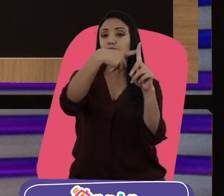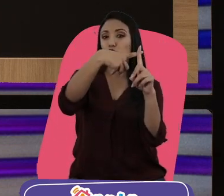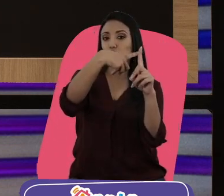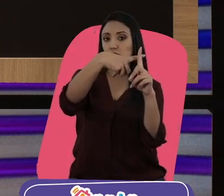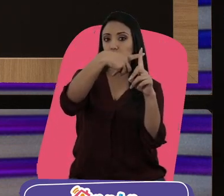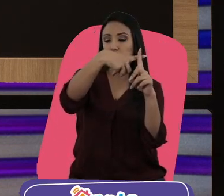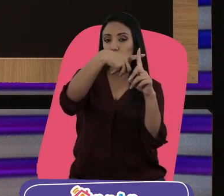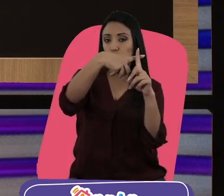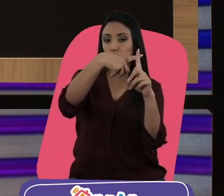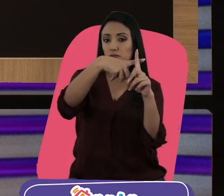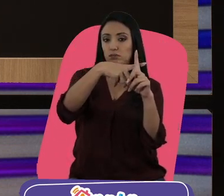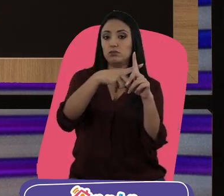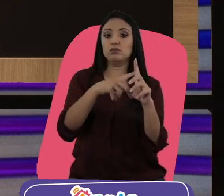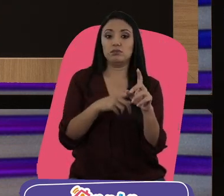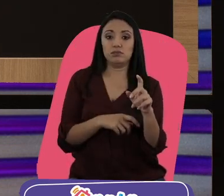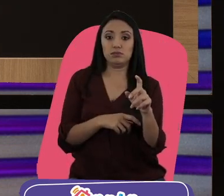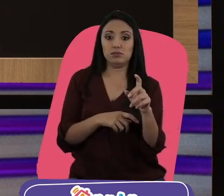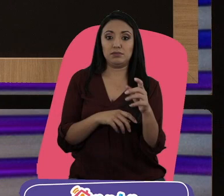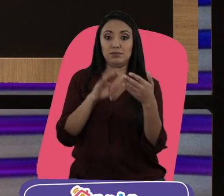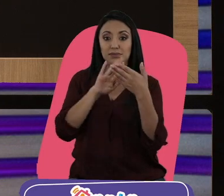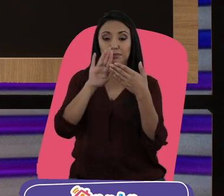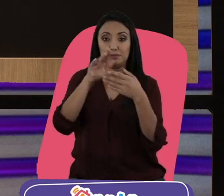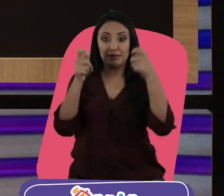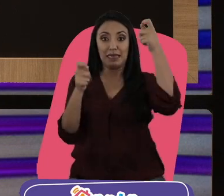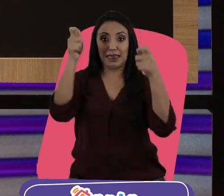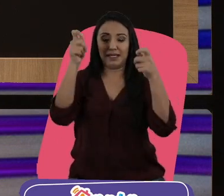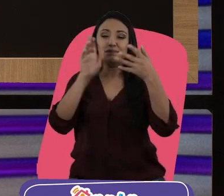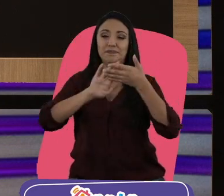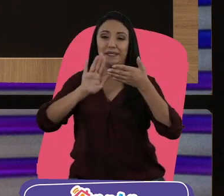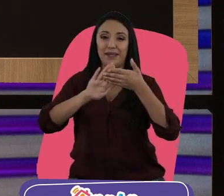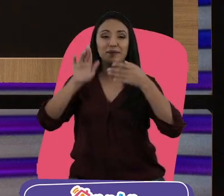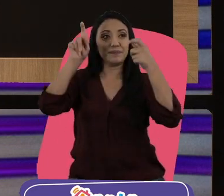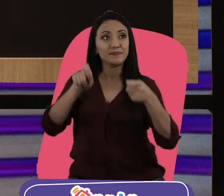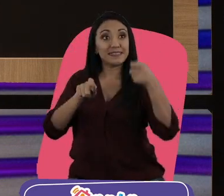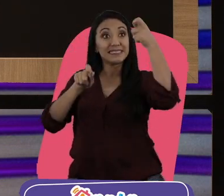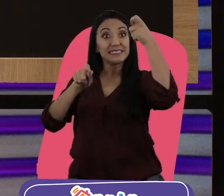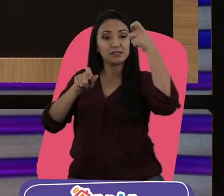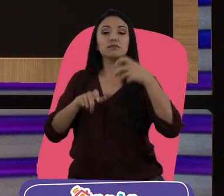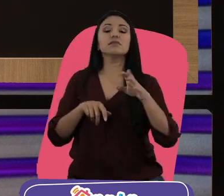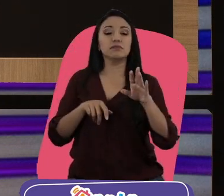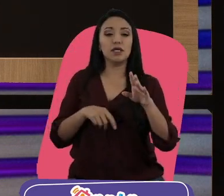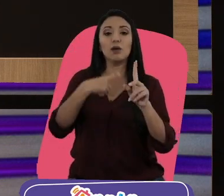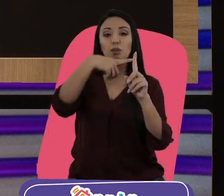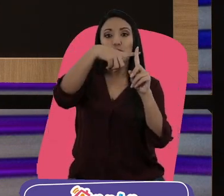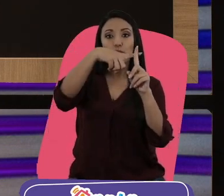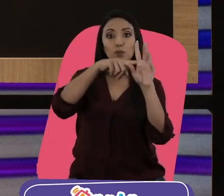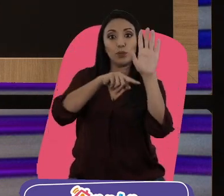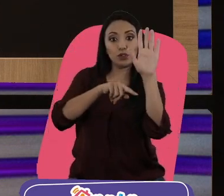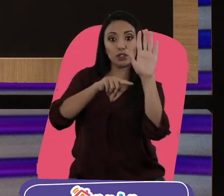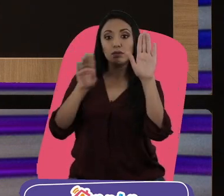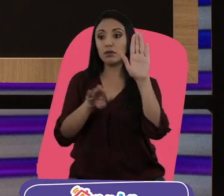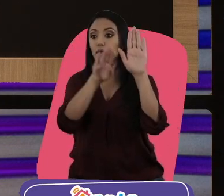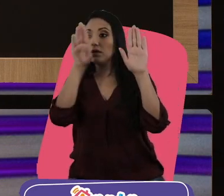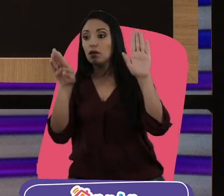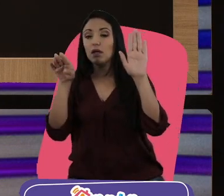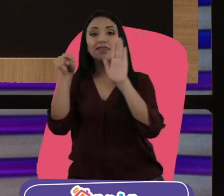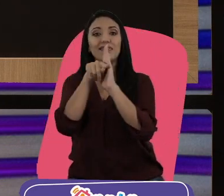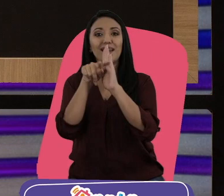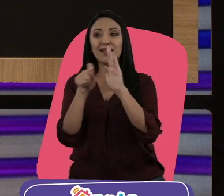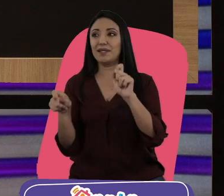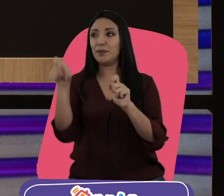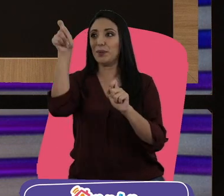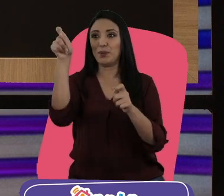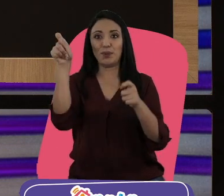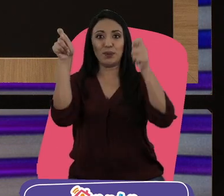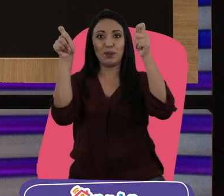positivo. Me equivoqué de paleta. Nuestro lenguaje es positivo o nuestro lenguaje es negativo. Y